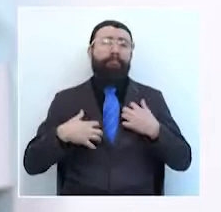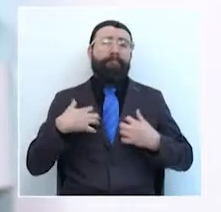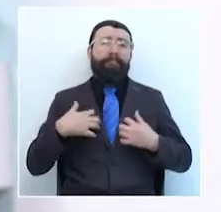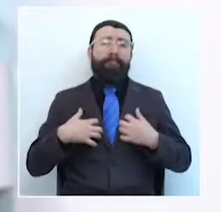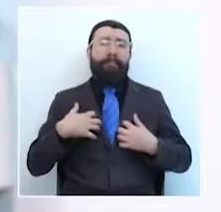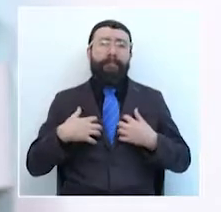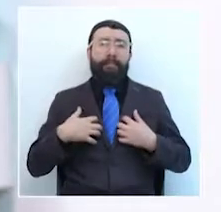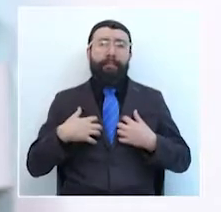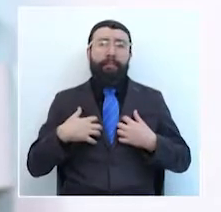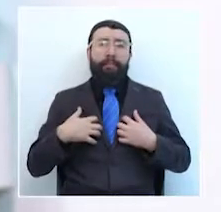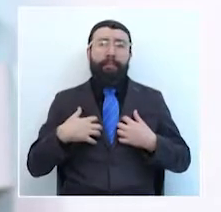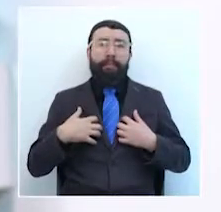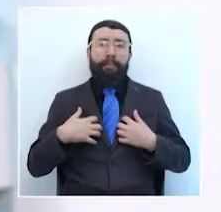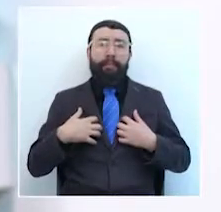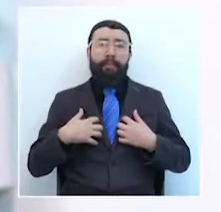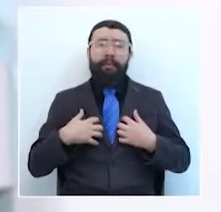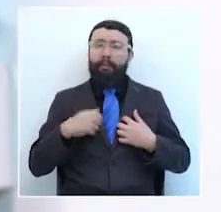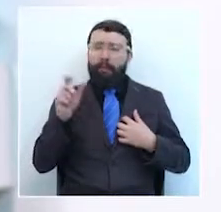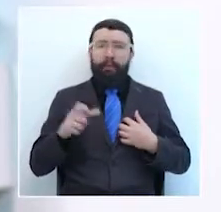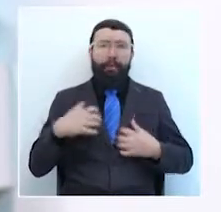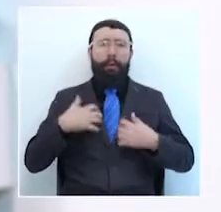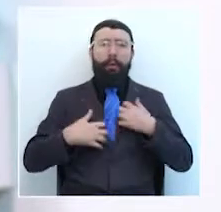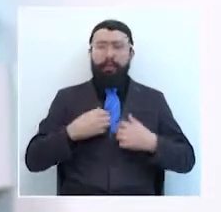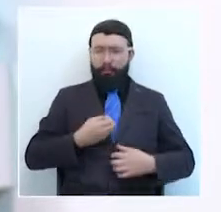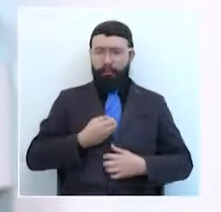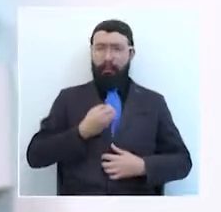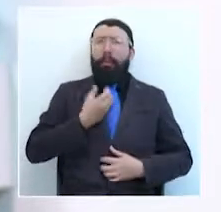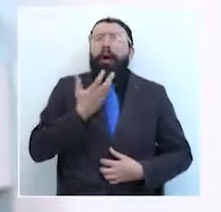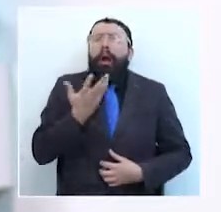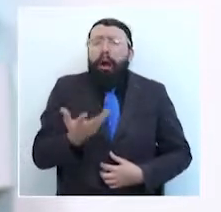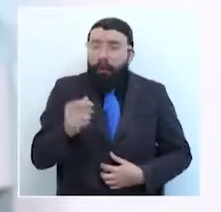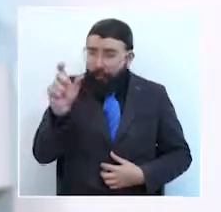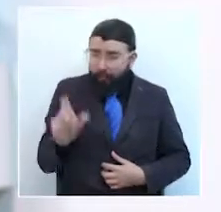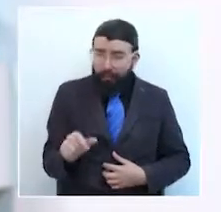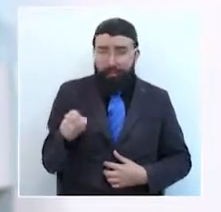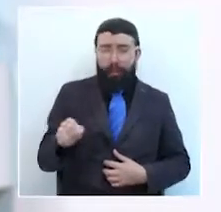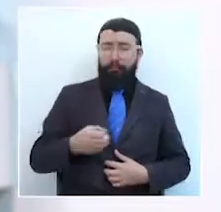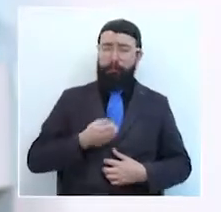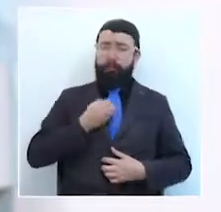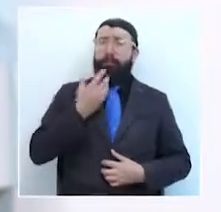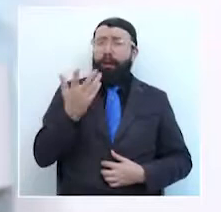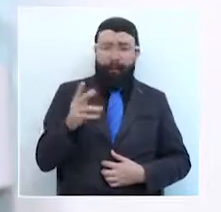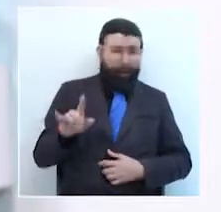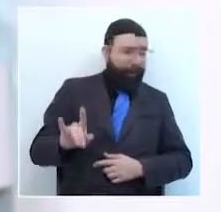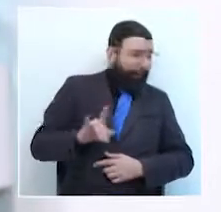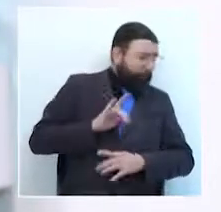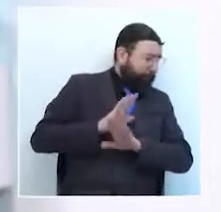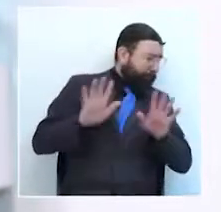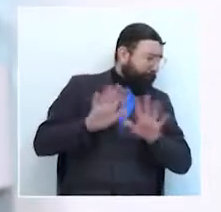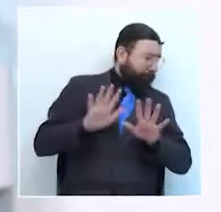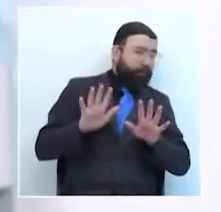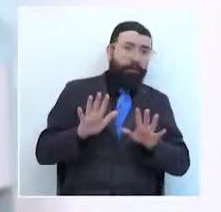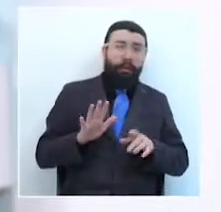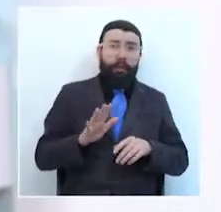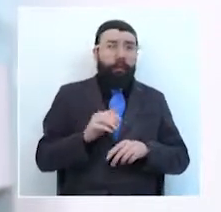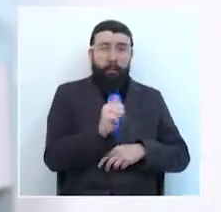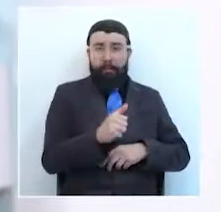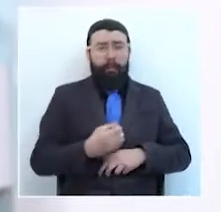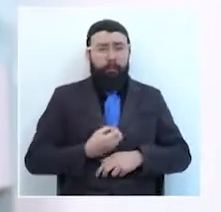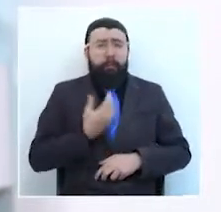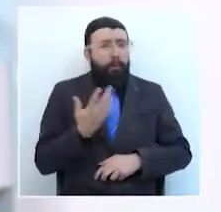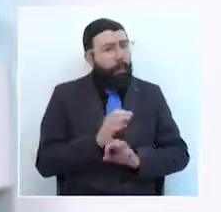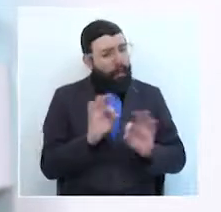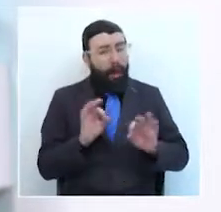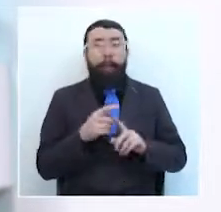los vómitos de otras personas ella nunca vomita pero tiene pánico y el hecho